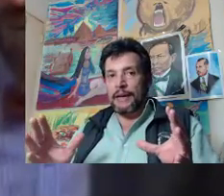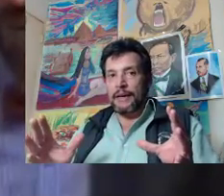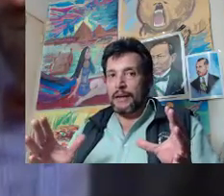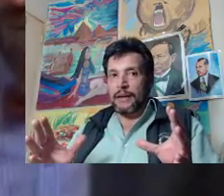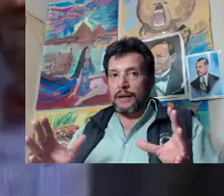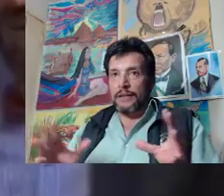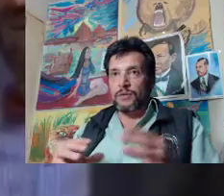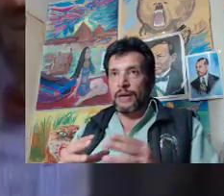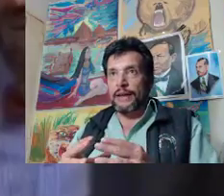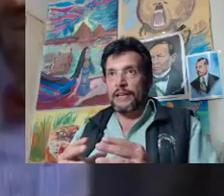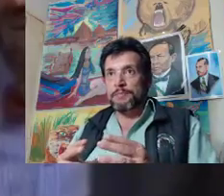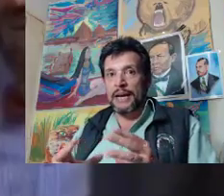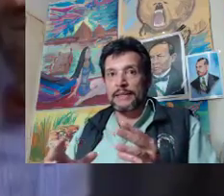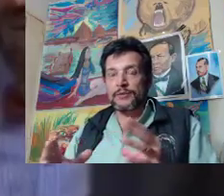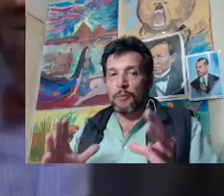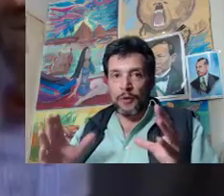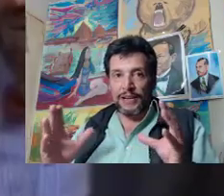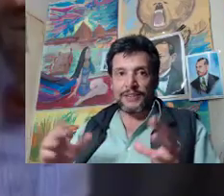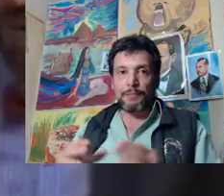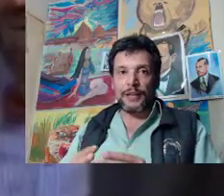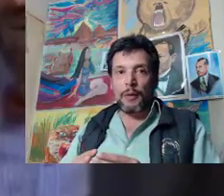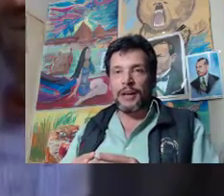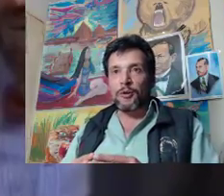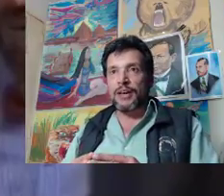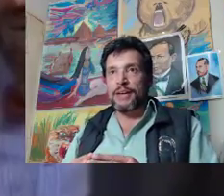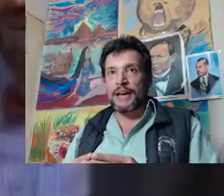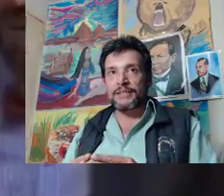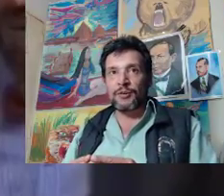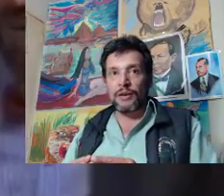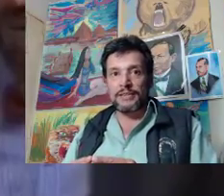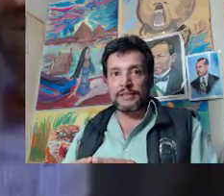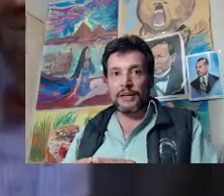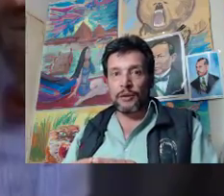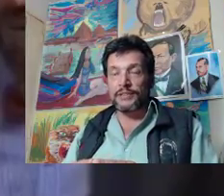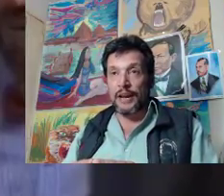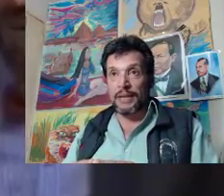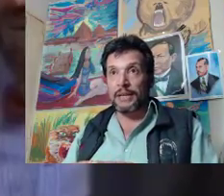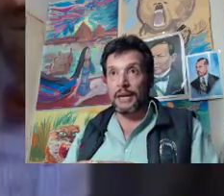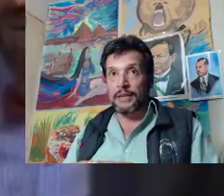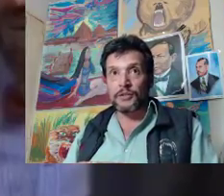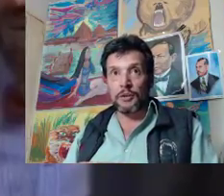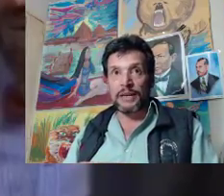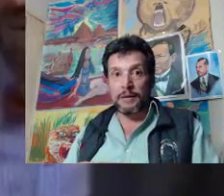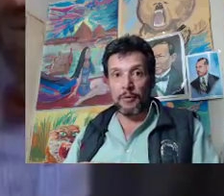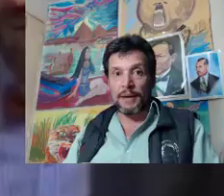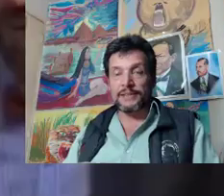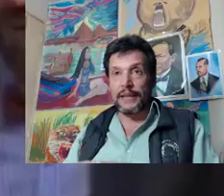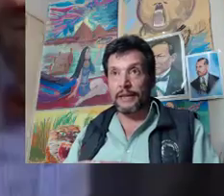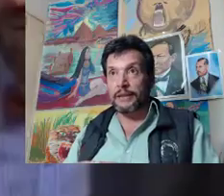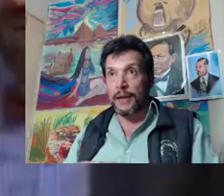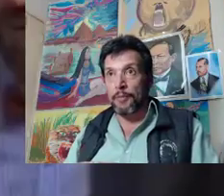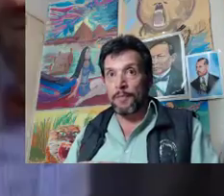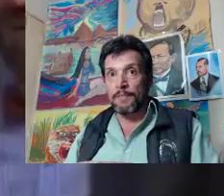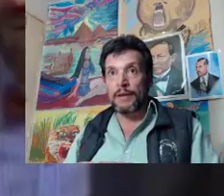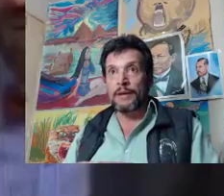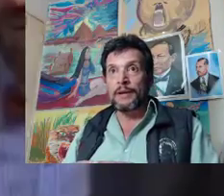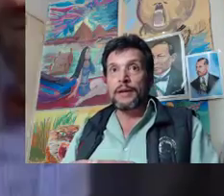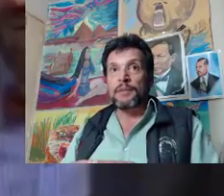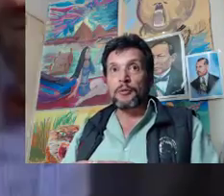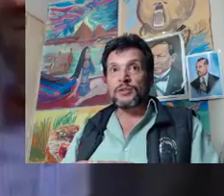Esa es una de las partes. Como les repito, amigos, amigas, señoras y señores, realmente la edición me llevó bastante